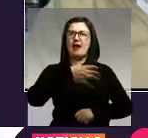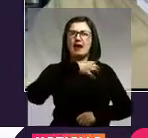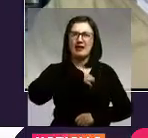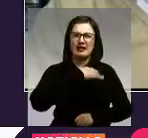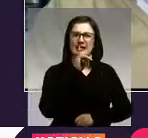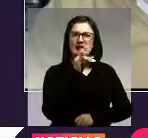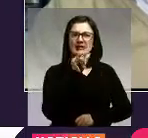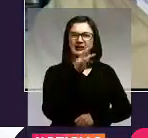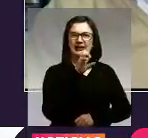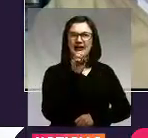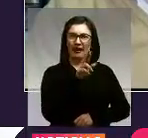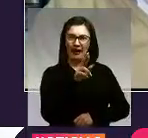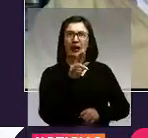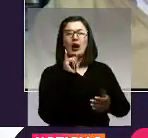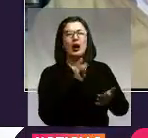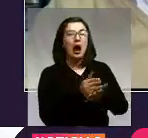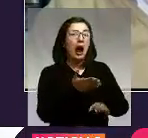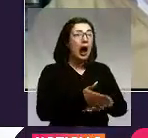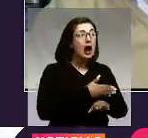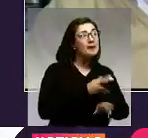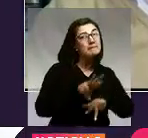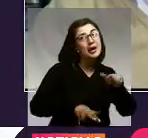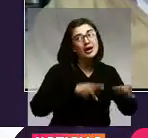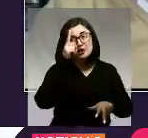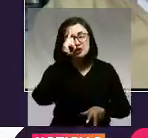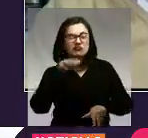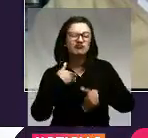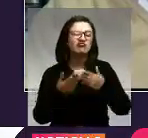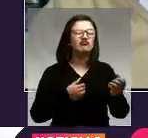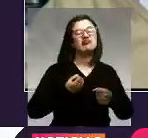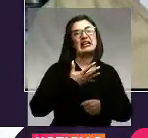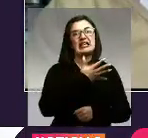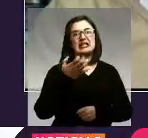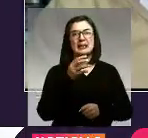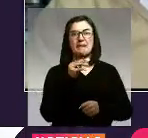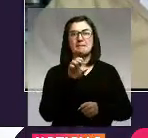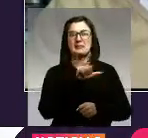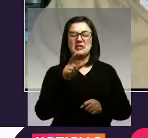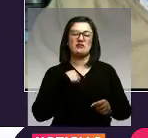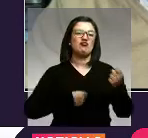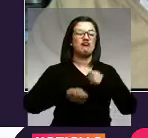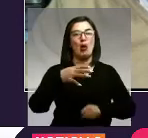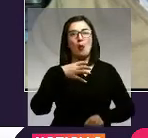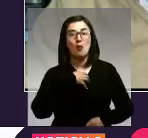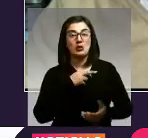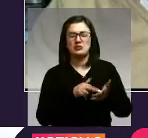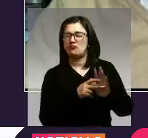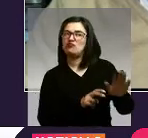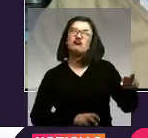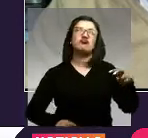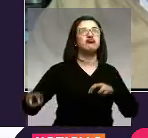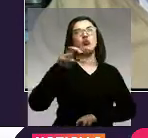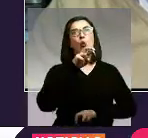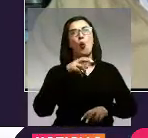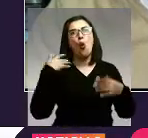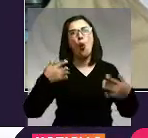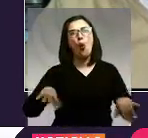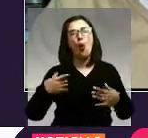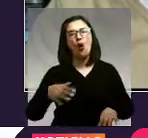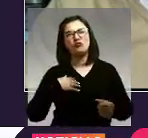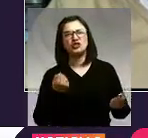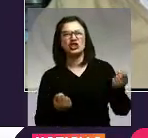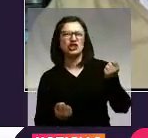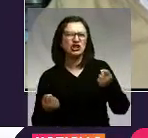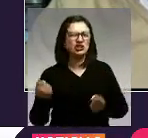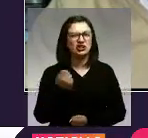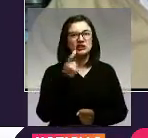como novato, haber ganado las 500 millas de Indianápolis. Entonces él llegó por arriba y llegó con esa expectativa que había